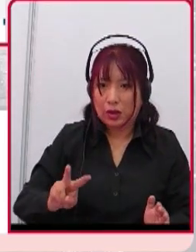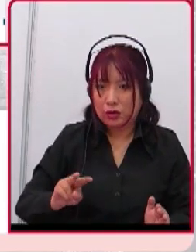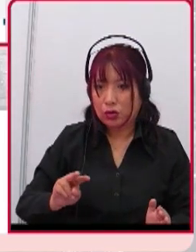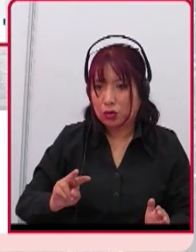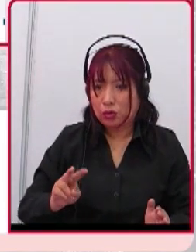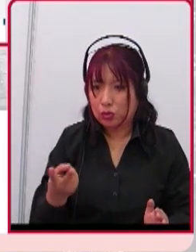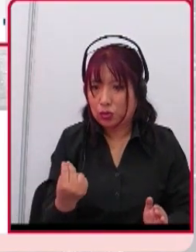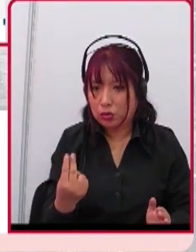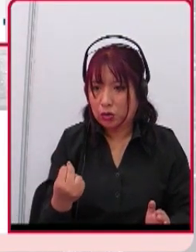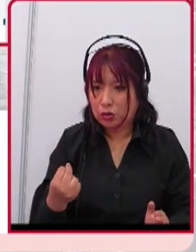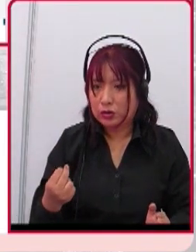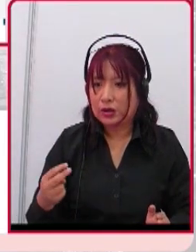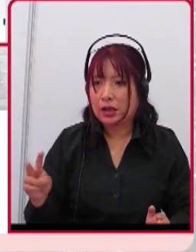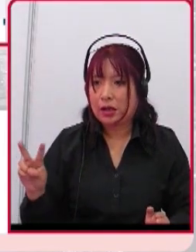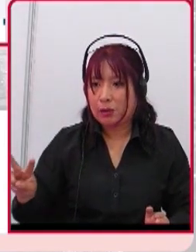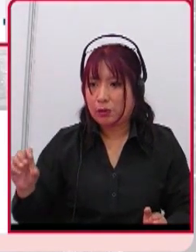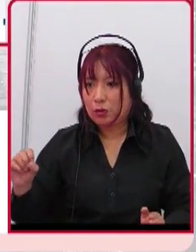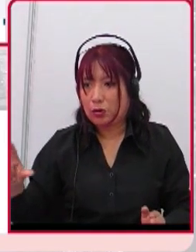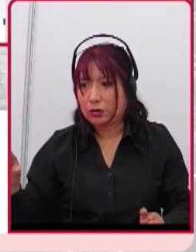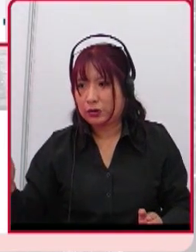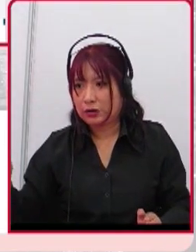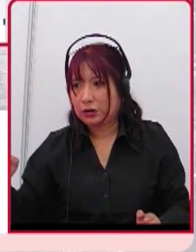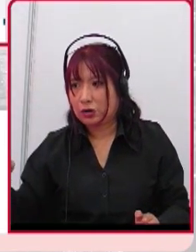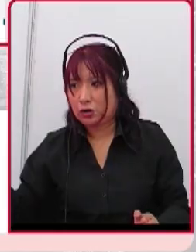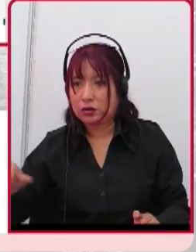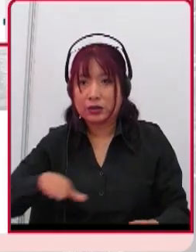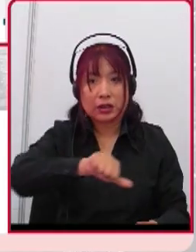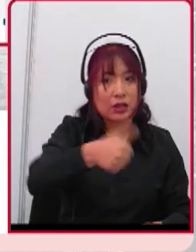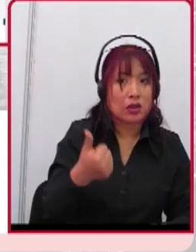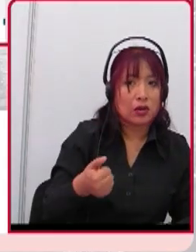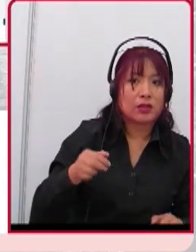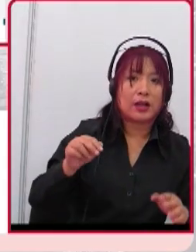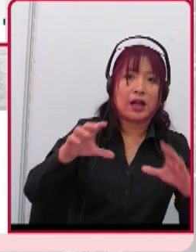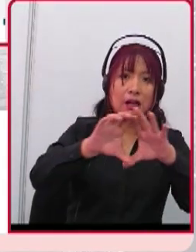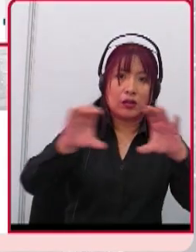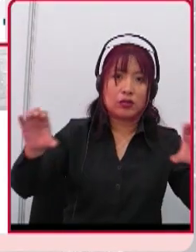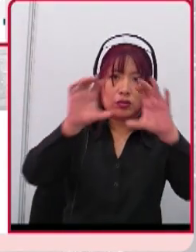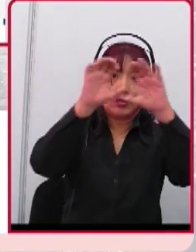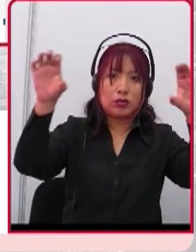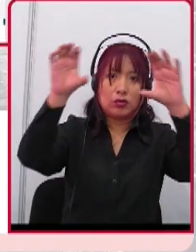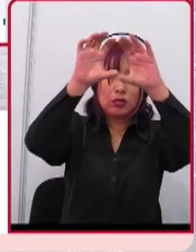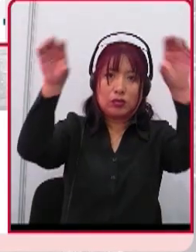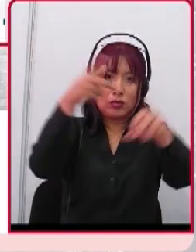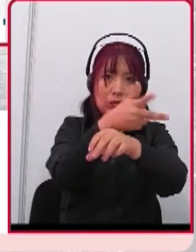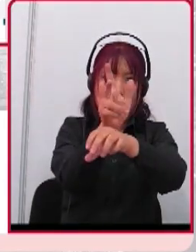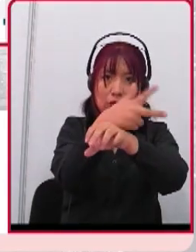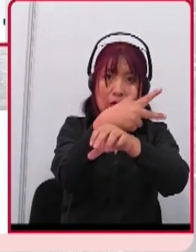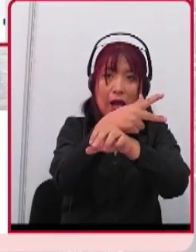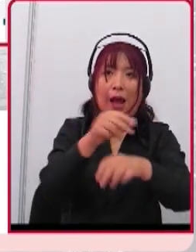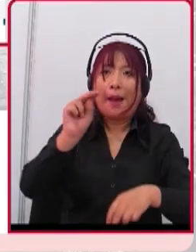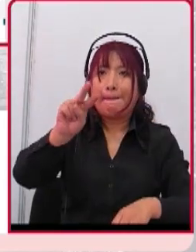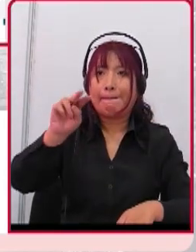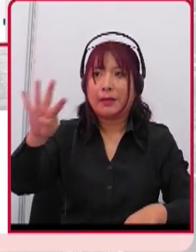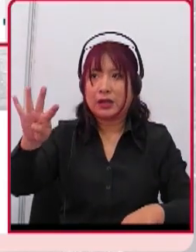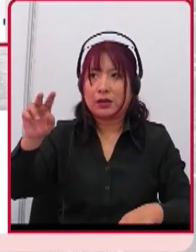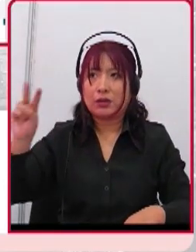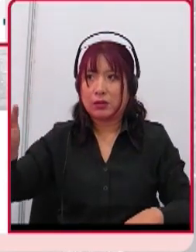de los sensores y una batería de 24 voltios para lo que son los actuadores. Bueno, esta es la